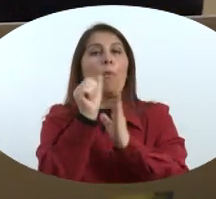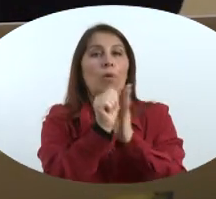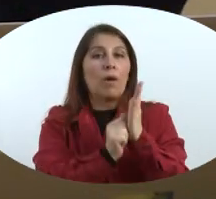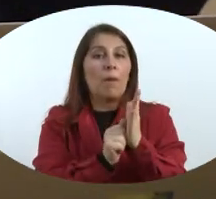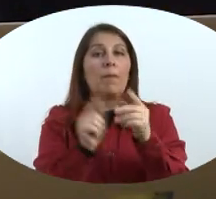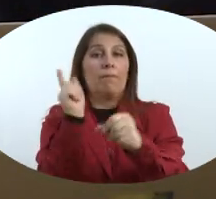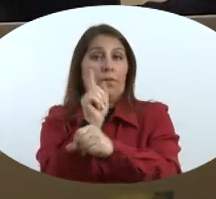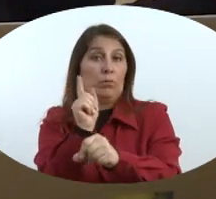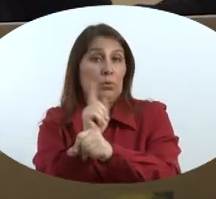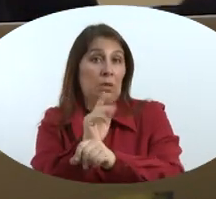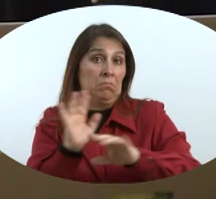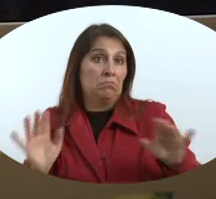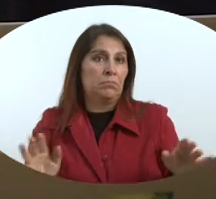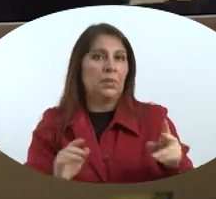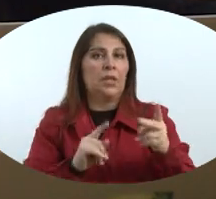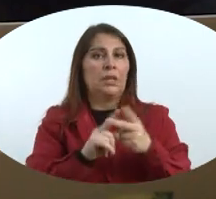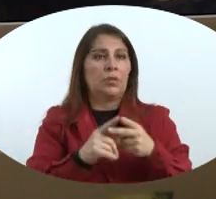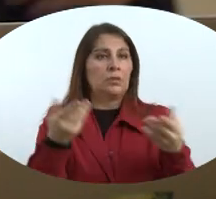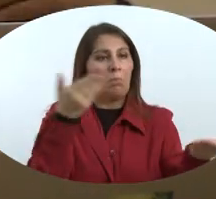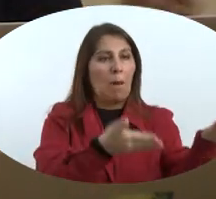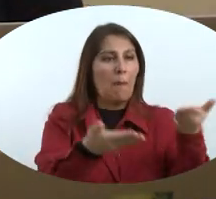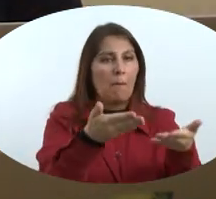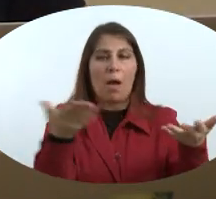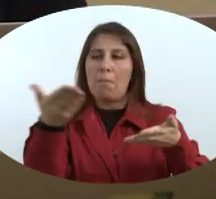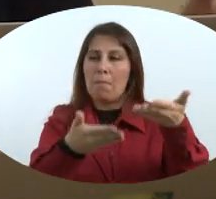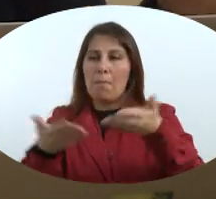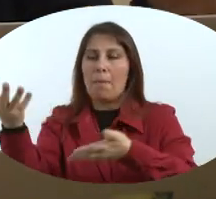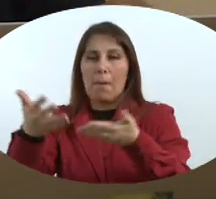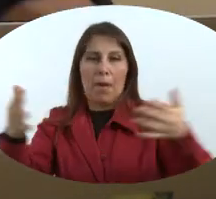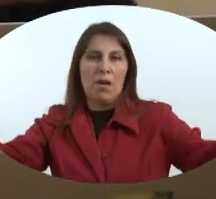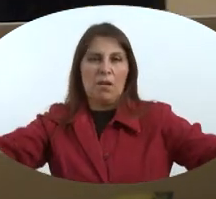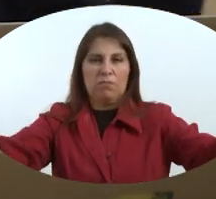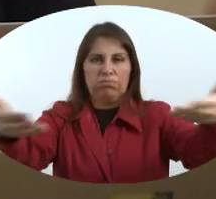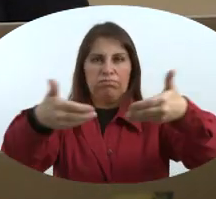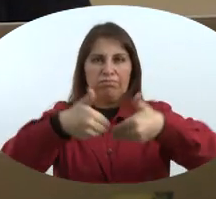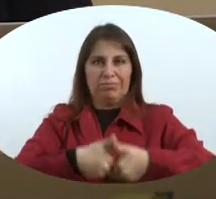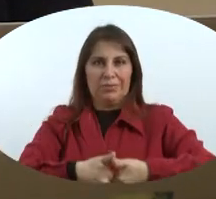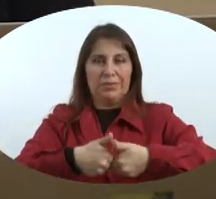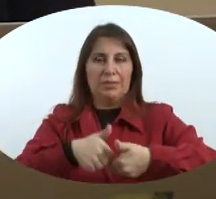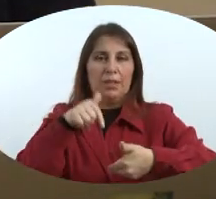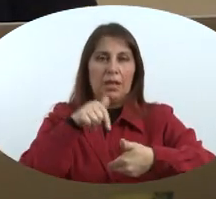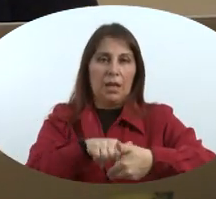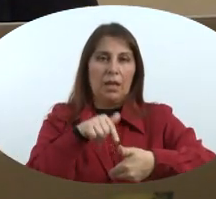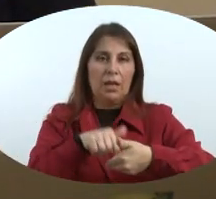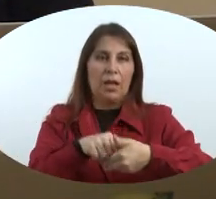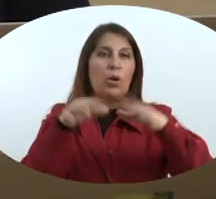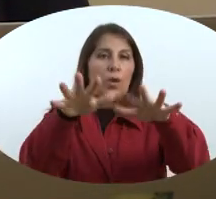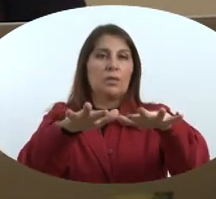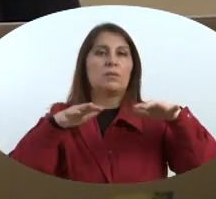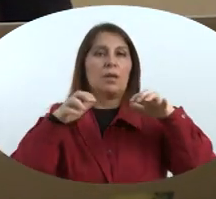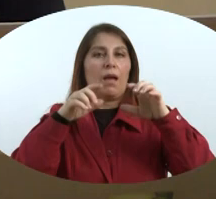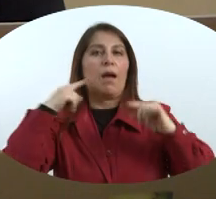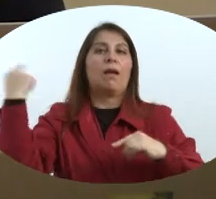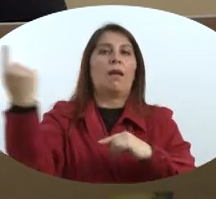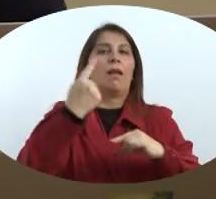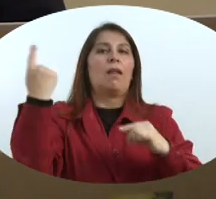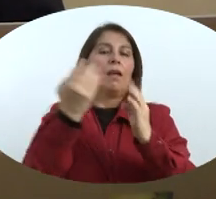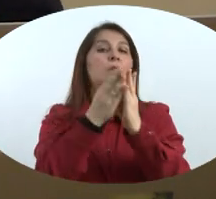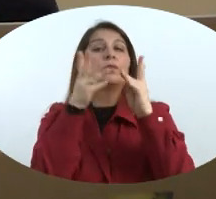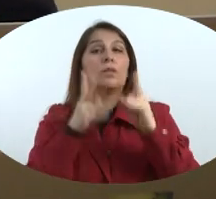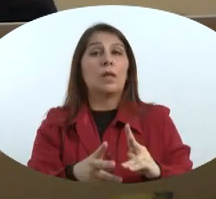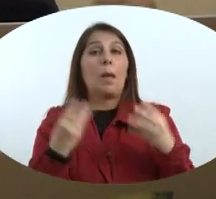programa y facultad y que esos diferentes aportes e insumos se puedan recoger finalmente en una asamblea general